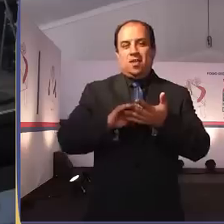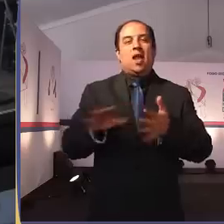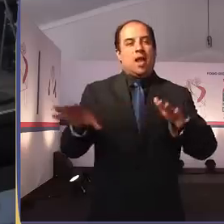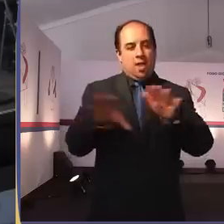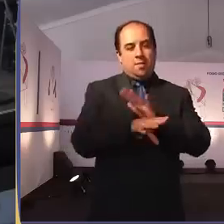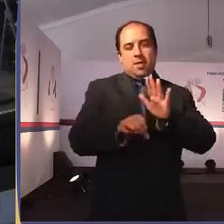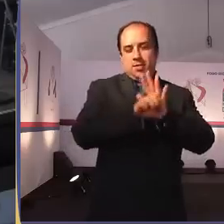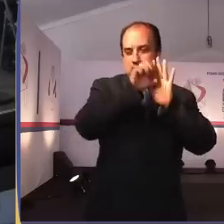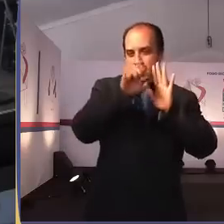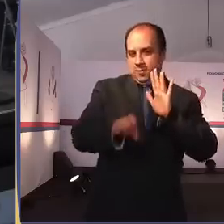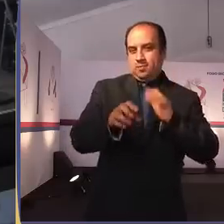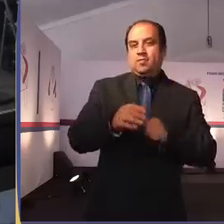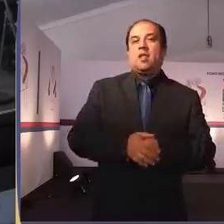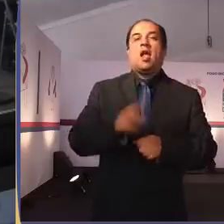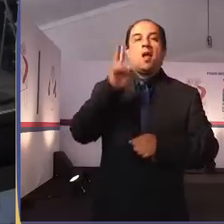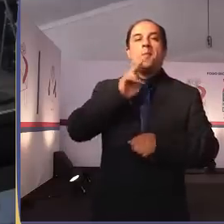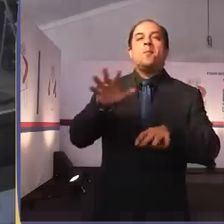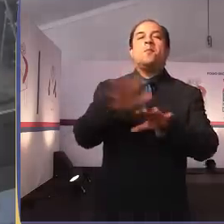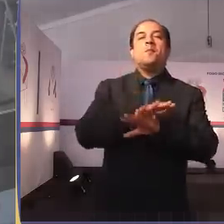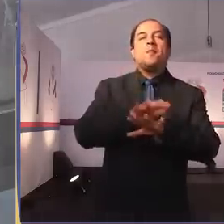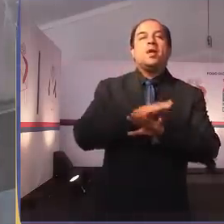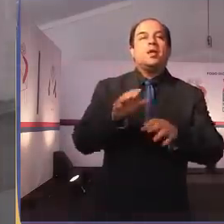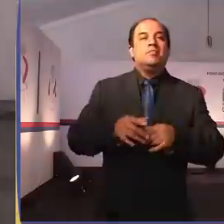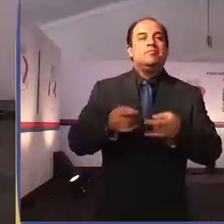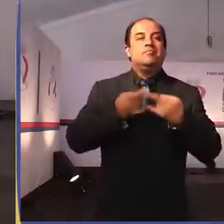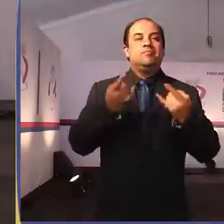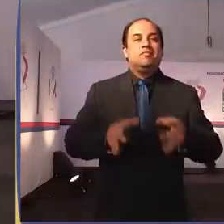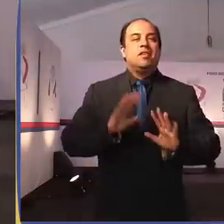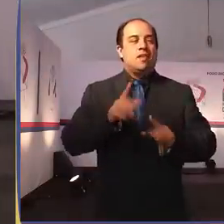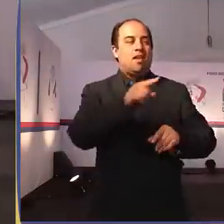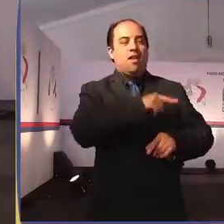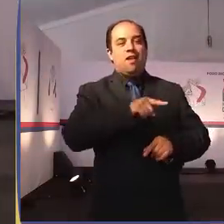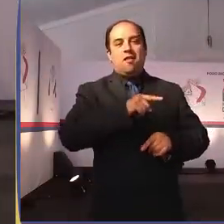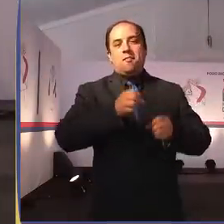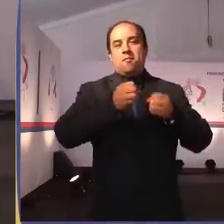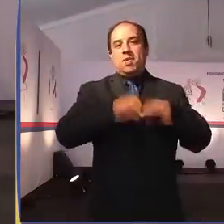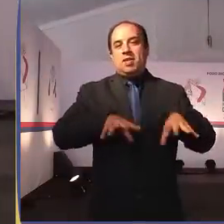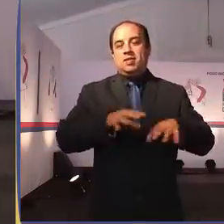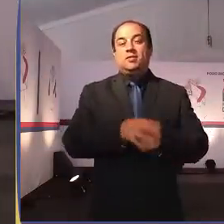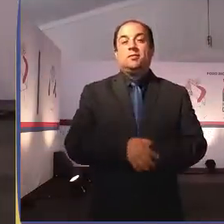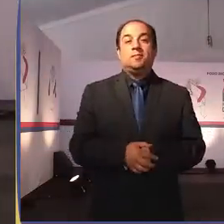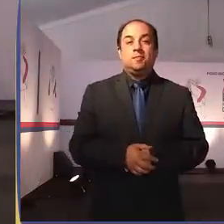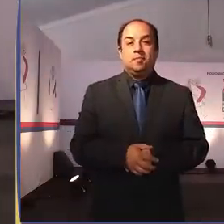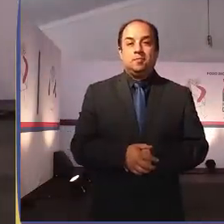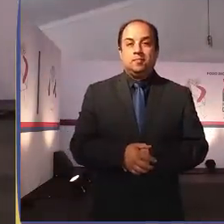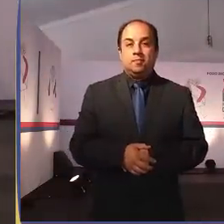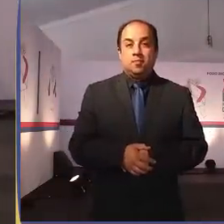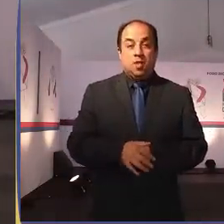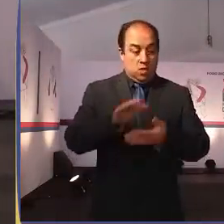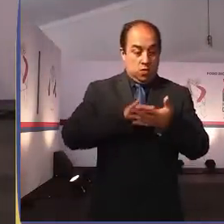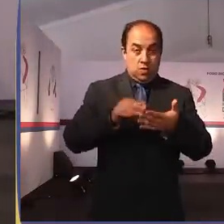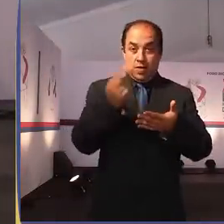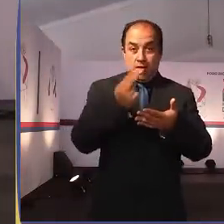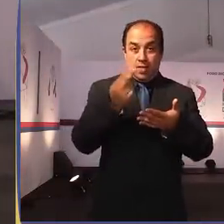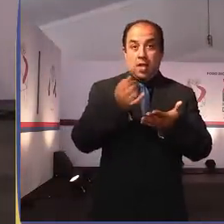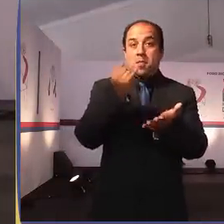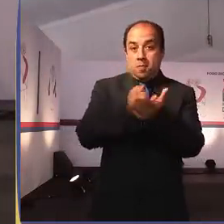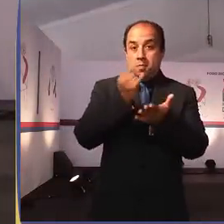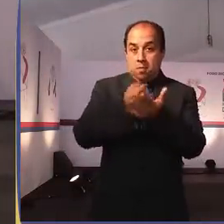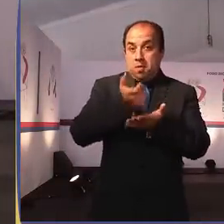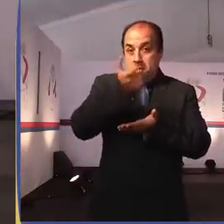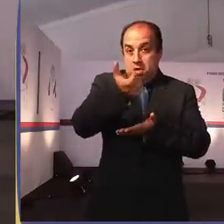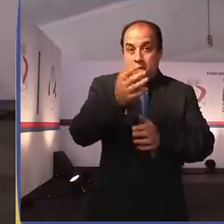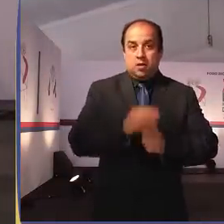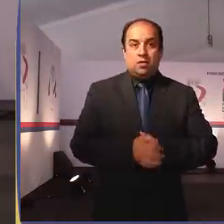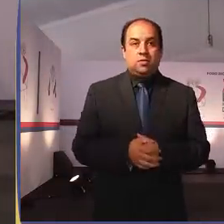ejemplo. Cambia de discurso, porque ese ya lo perdieron. No, es que no, quedamos que no. Los libros deben tener impuestos, es más,